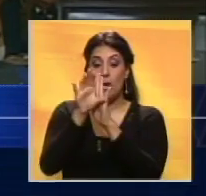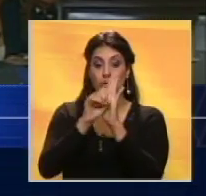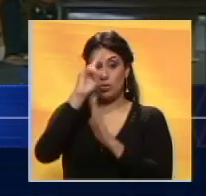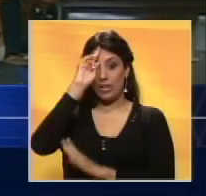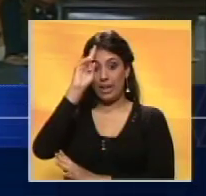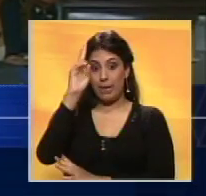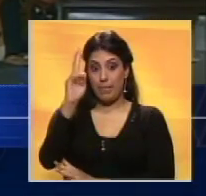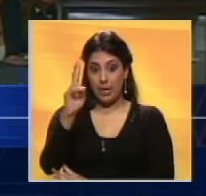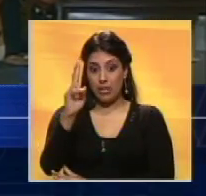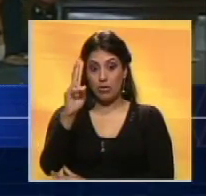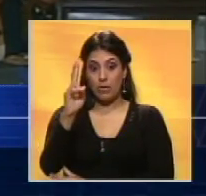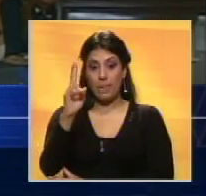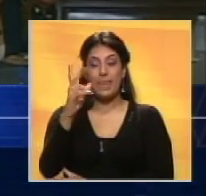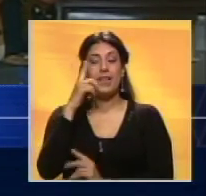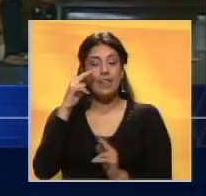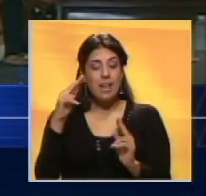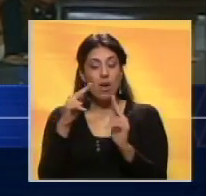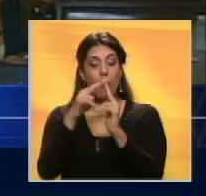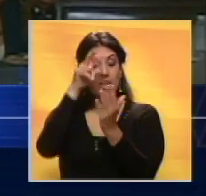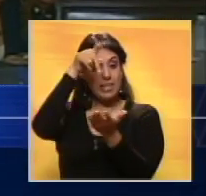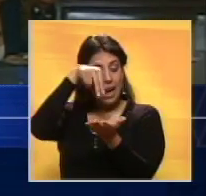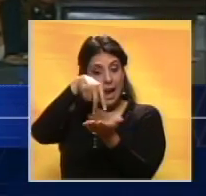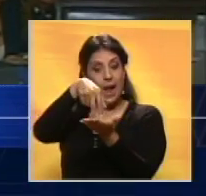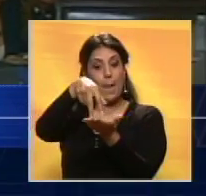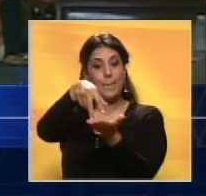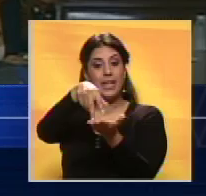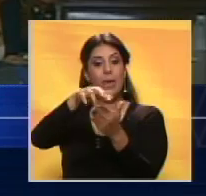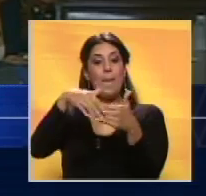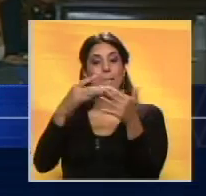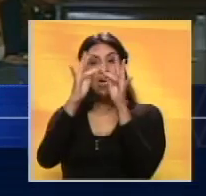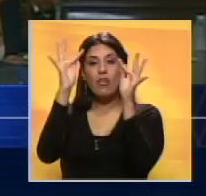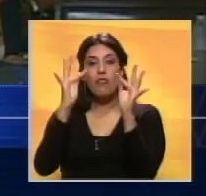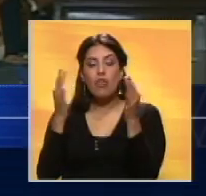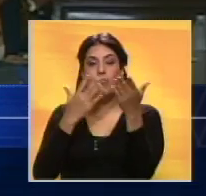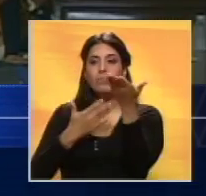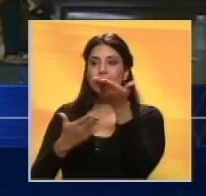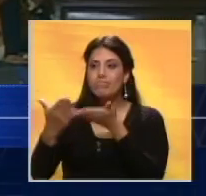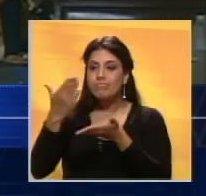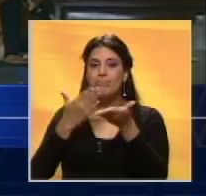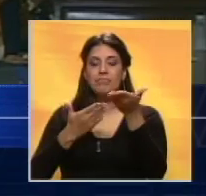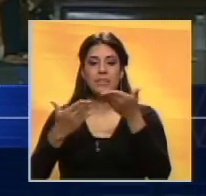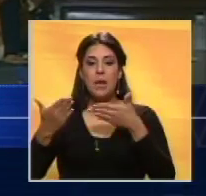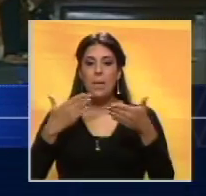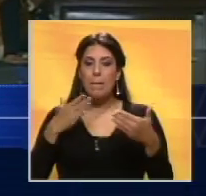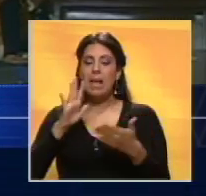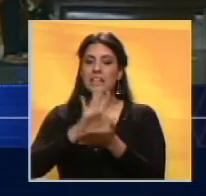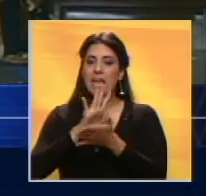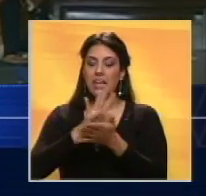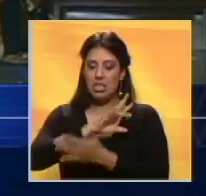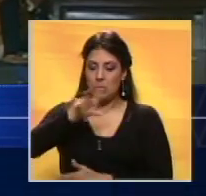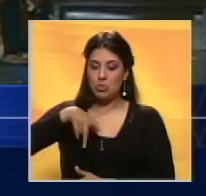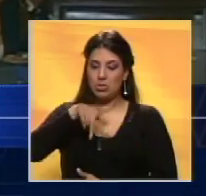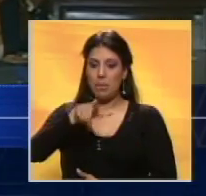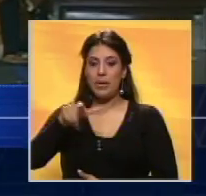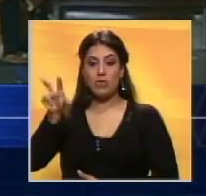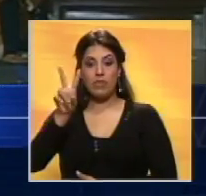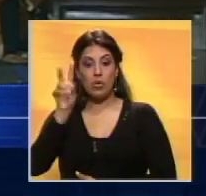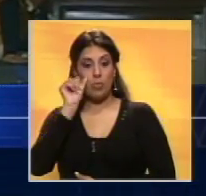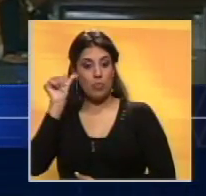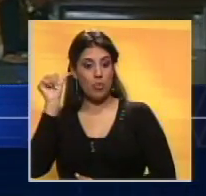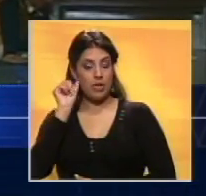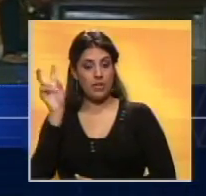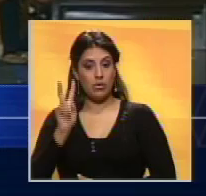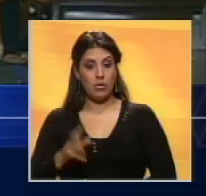Constitución, encuentren el camino para un modelo de convivencia pacífica entre nosotros los venezolanos y